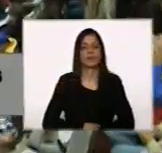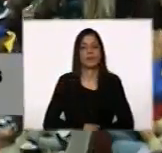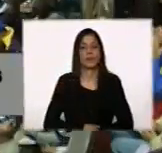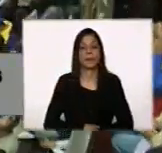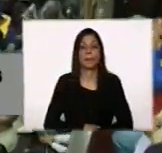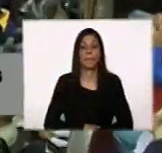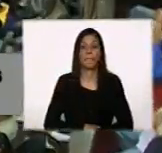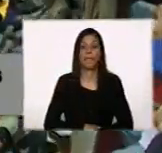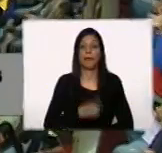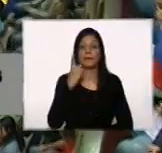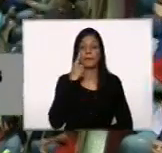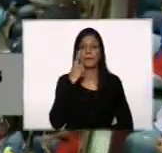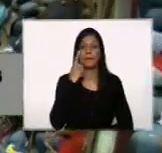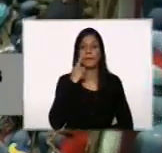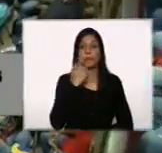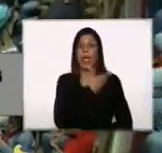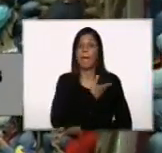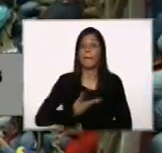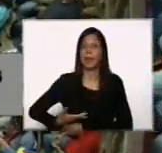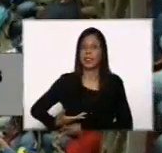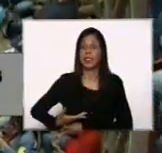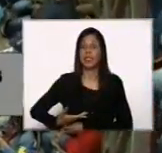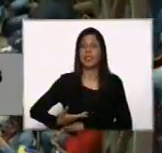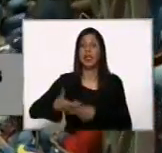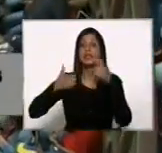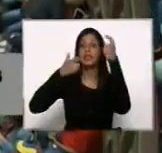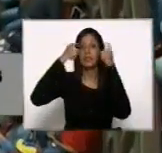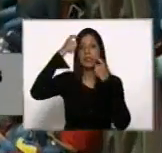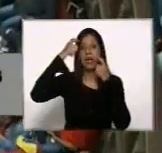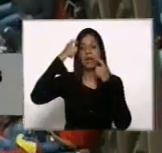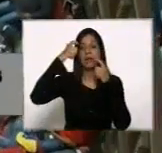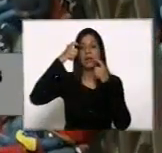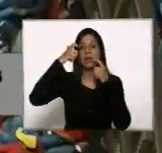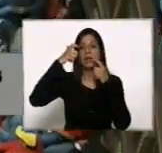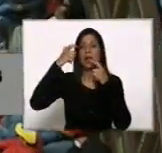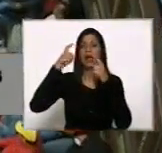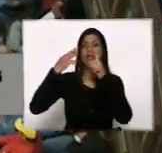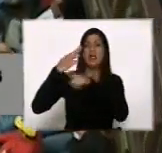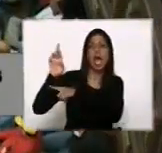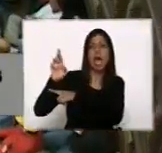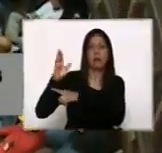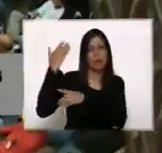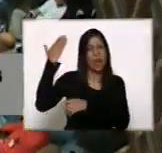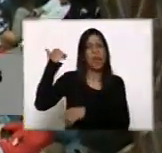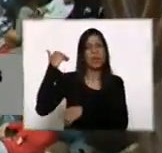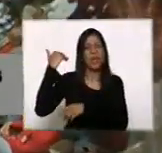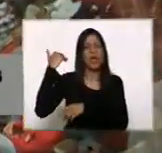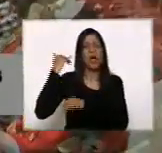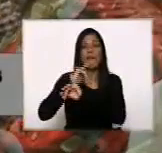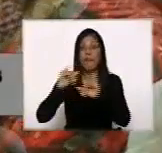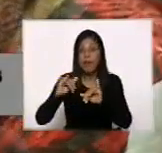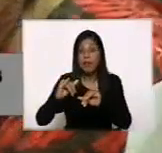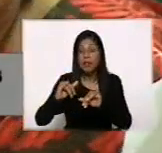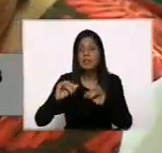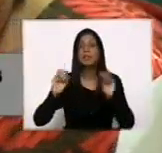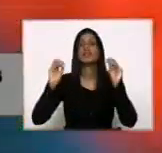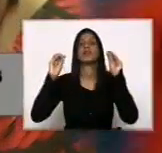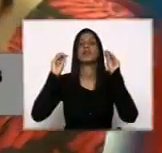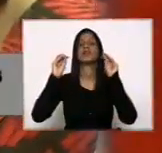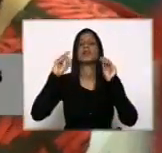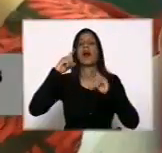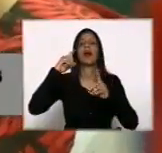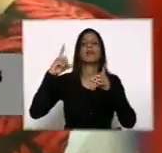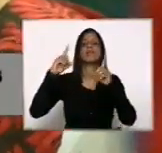Fíjense, el presidente luego de las rebeliones militares escogió ir por